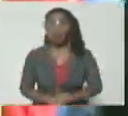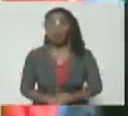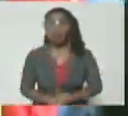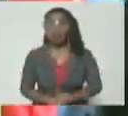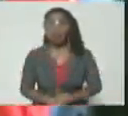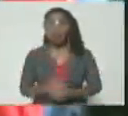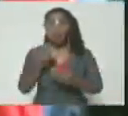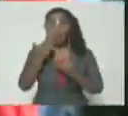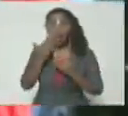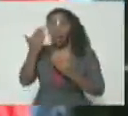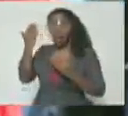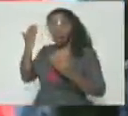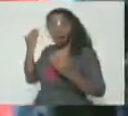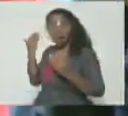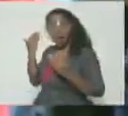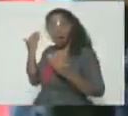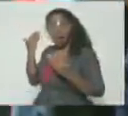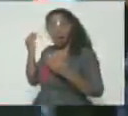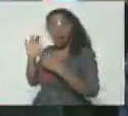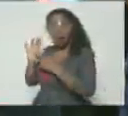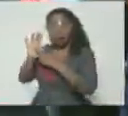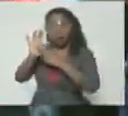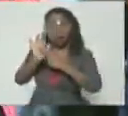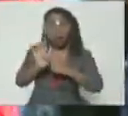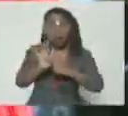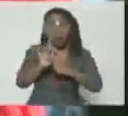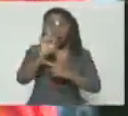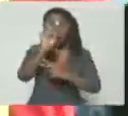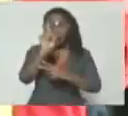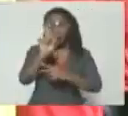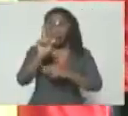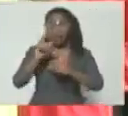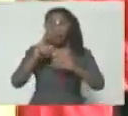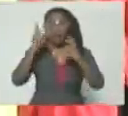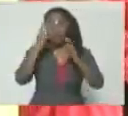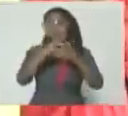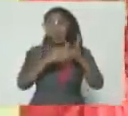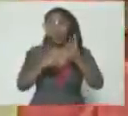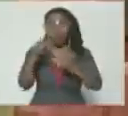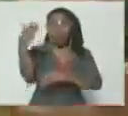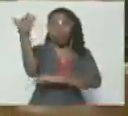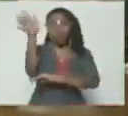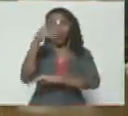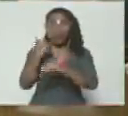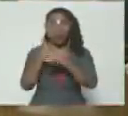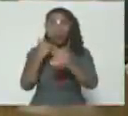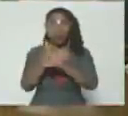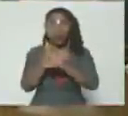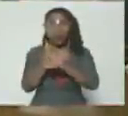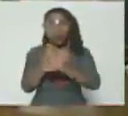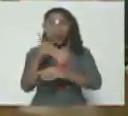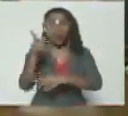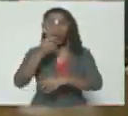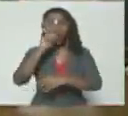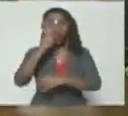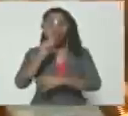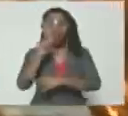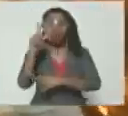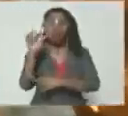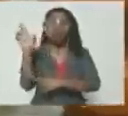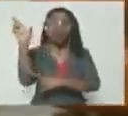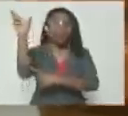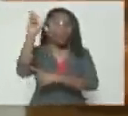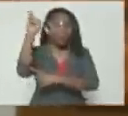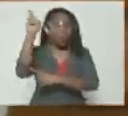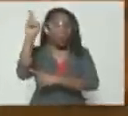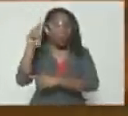Más atrás está representante de uno de nuestros productos bandera, igual que el café, el ron venezolano, uno de los mejores rones del